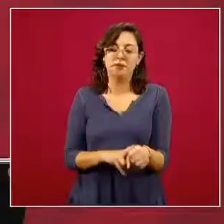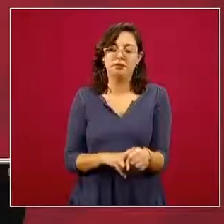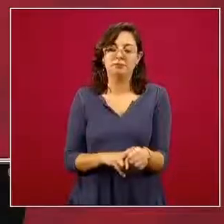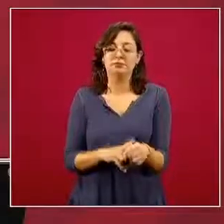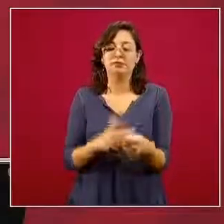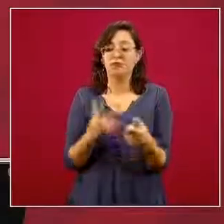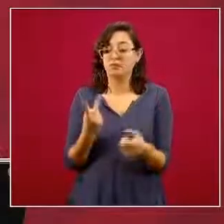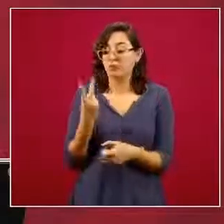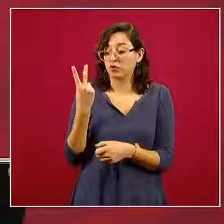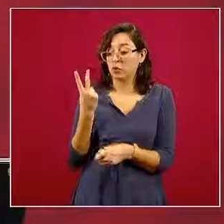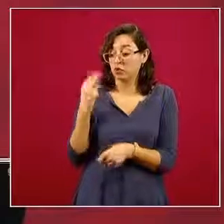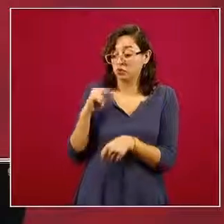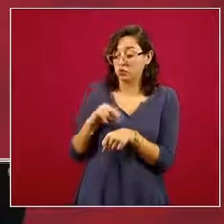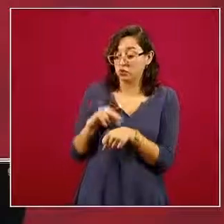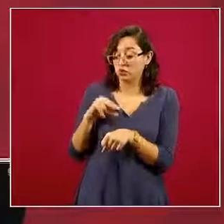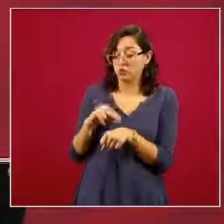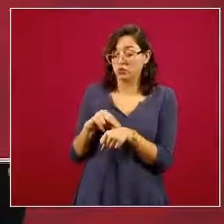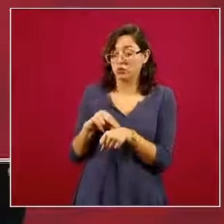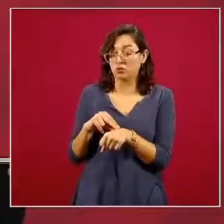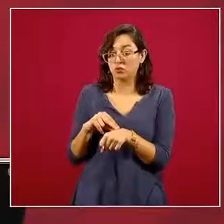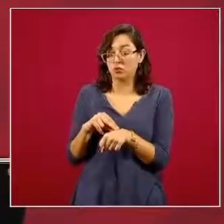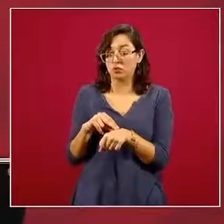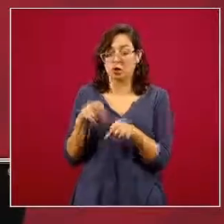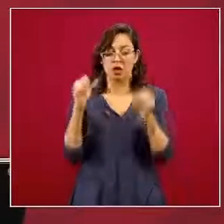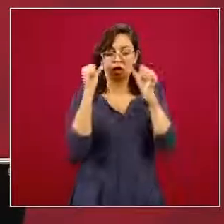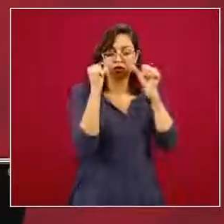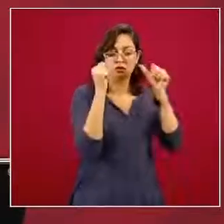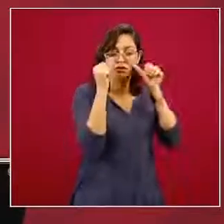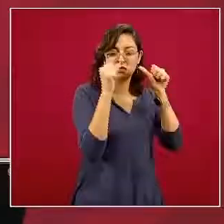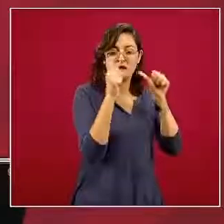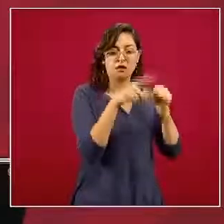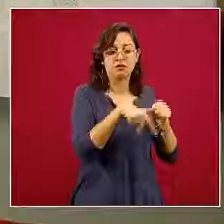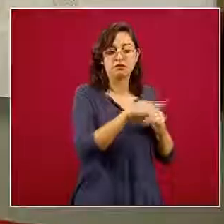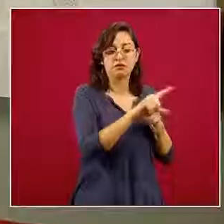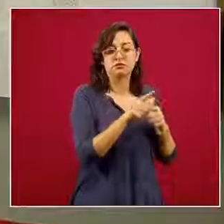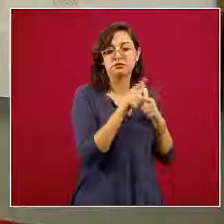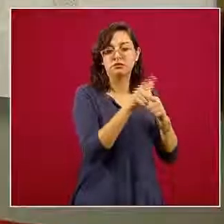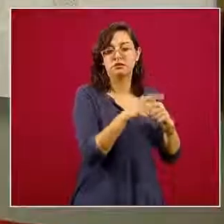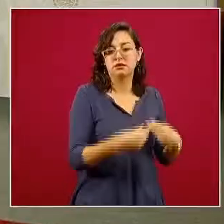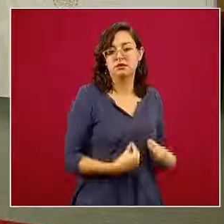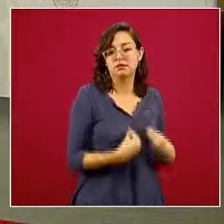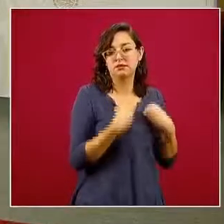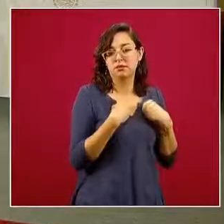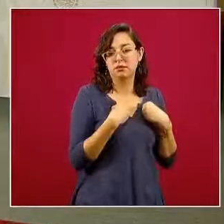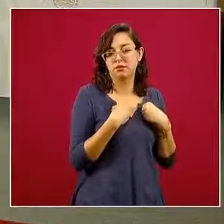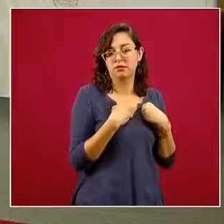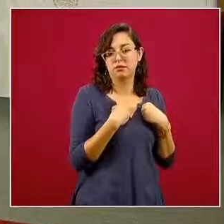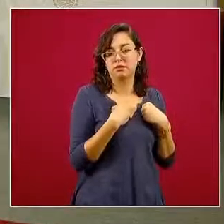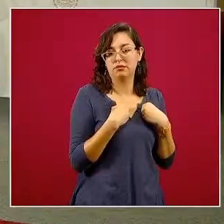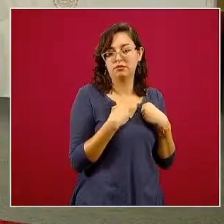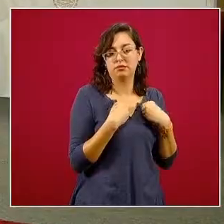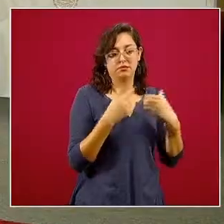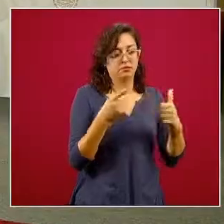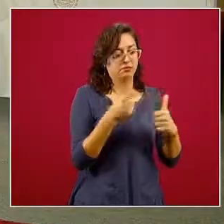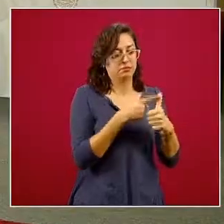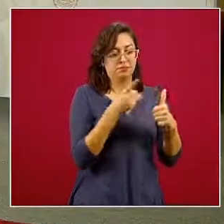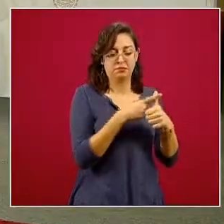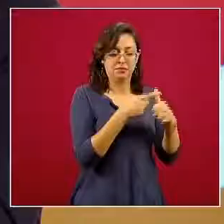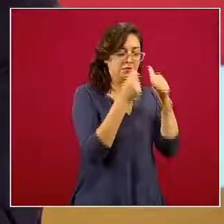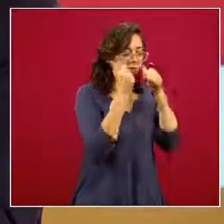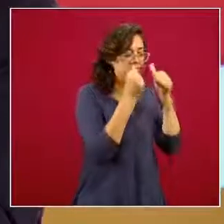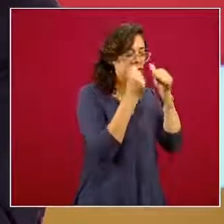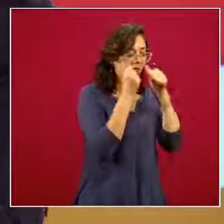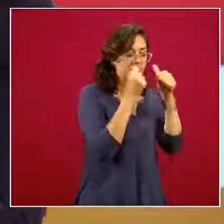el personal de salud se enfoque a proteger y salvar la vida de quienes están presentes, aun cuando pudiera